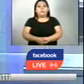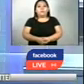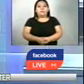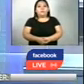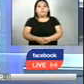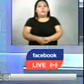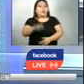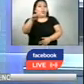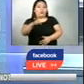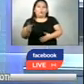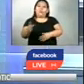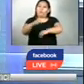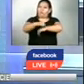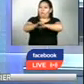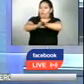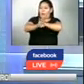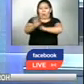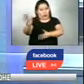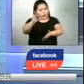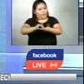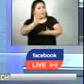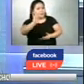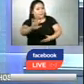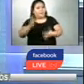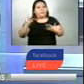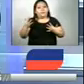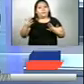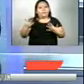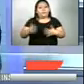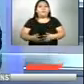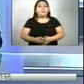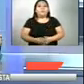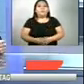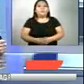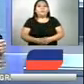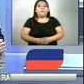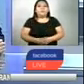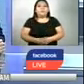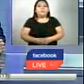Y así vamos a una nueva pausa comercial. Ya volvemos.